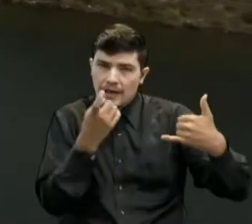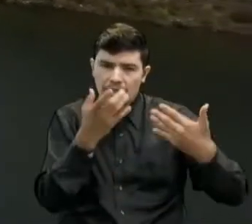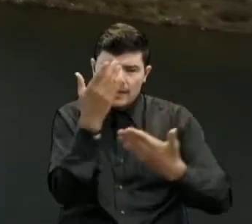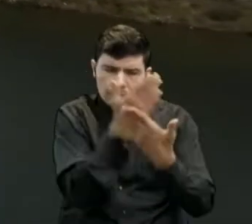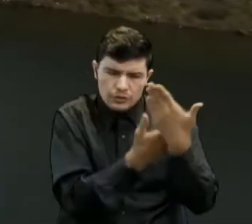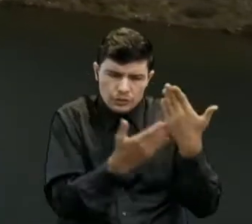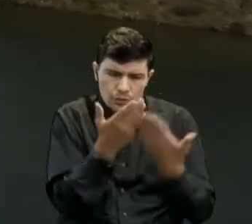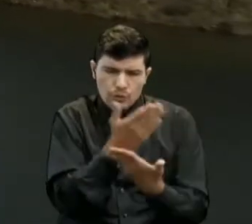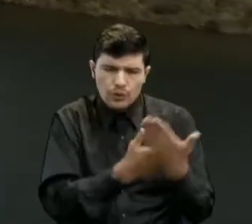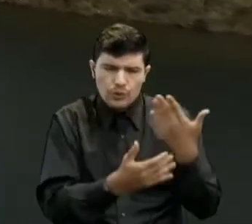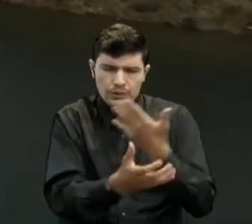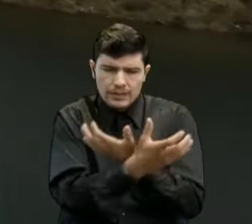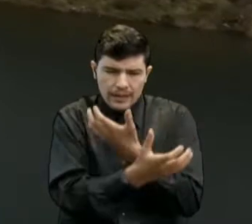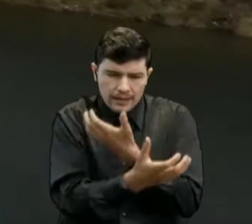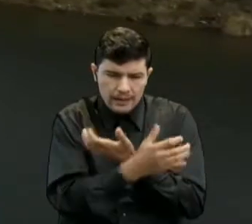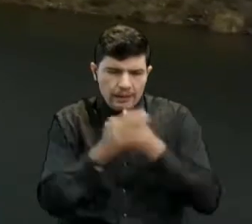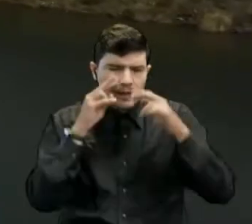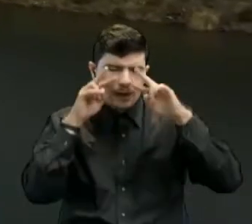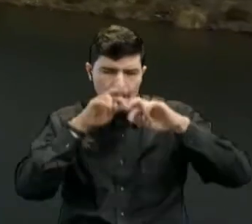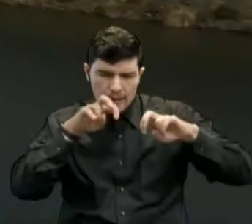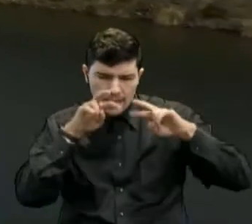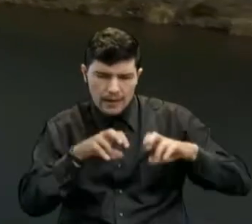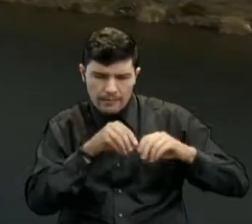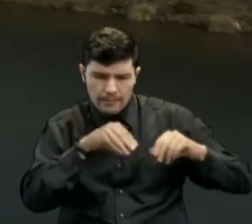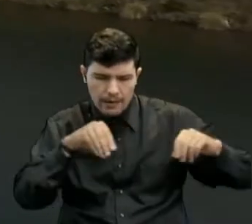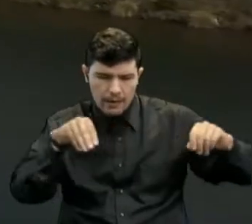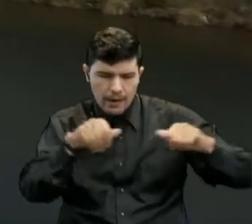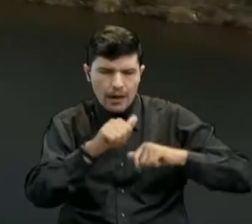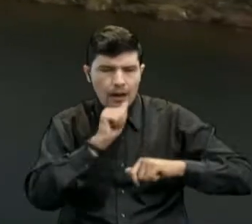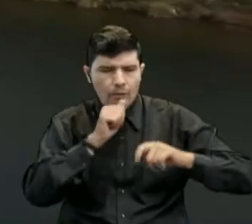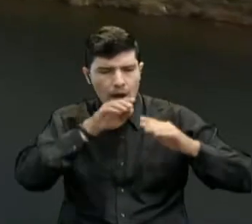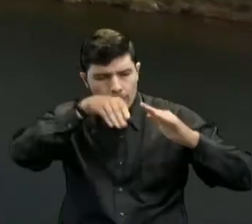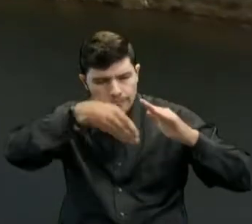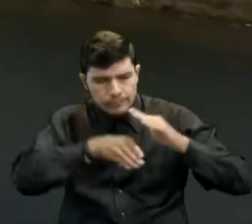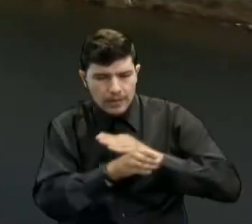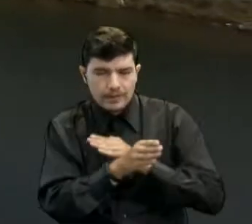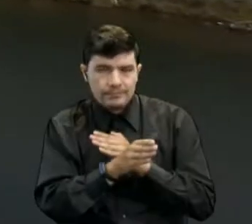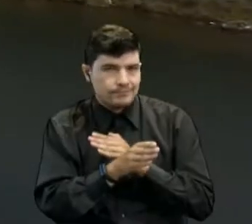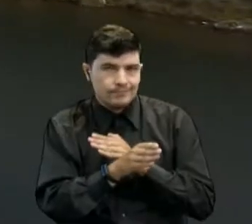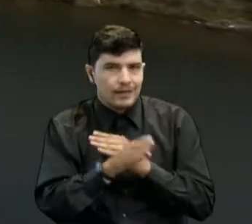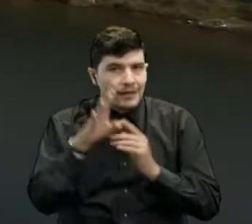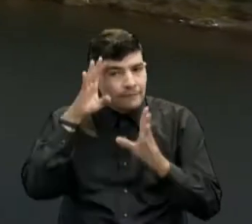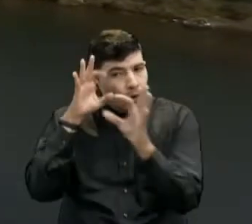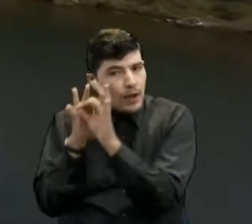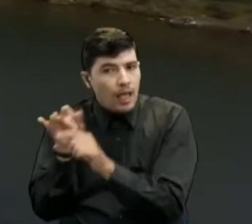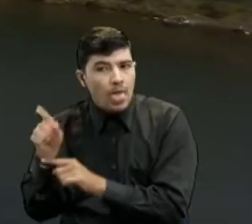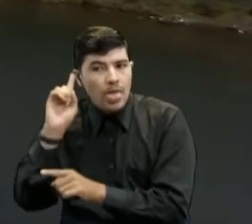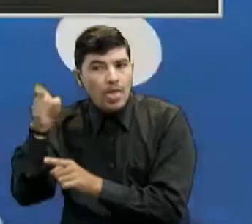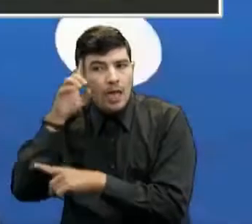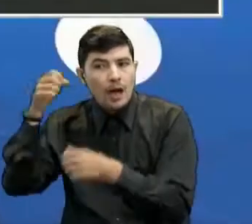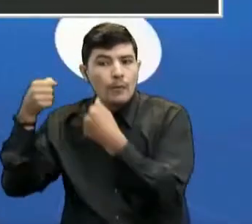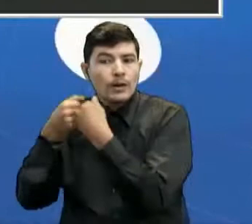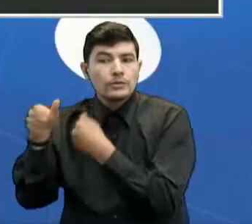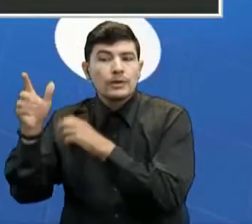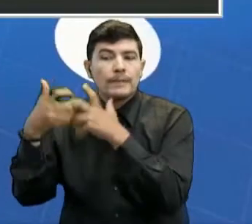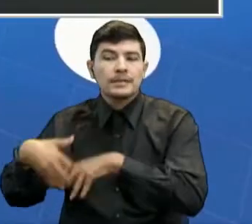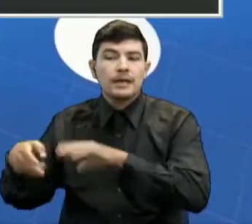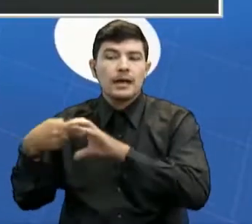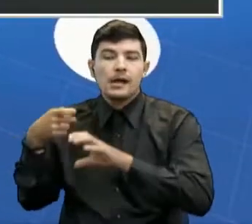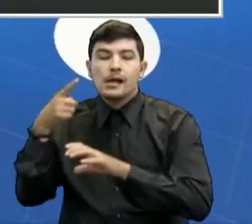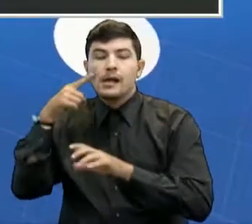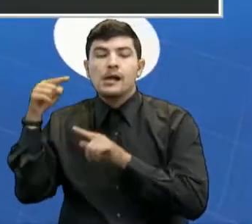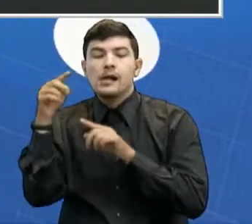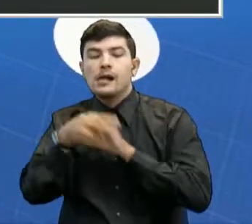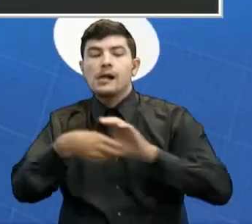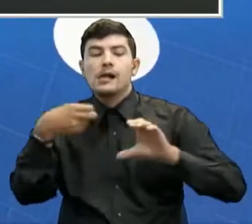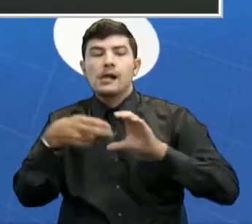e hidrogeológicos y al servicio de una política minera errada y los intereses particulares de las empresas mineras, que desconoce el